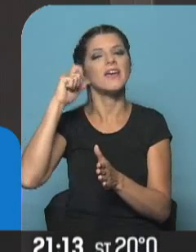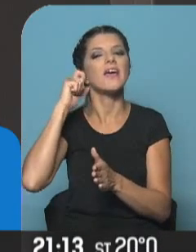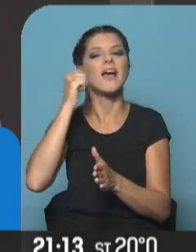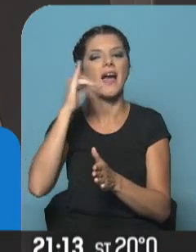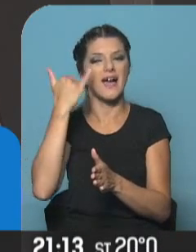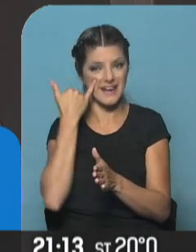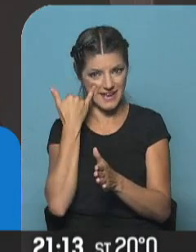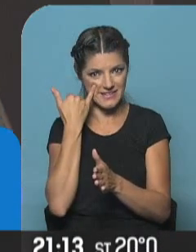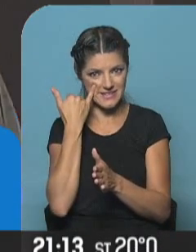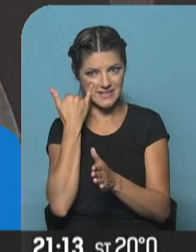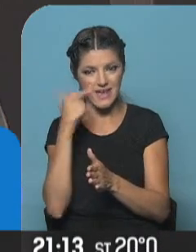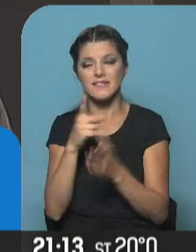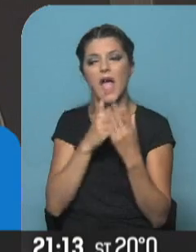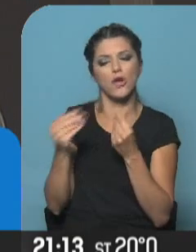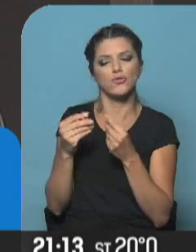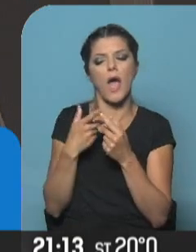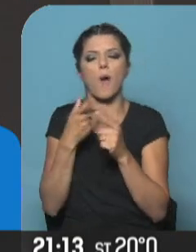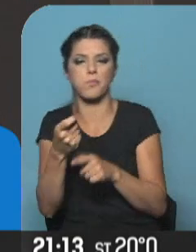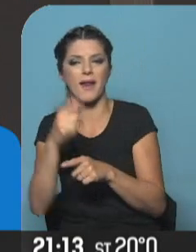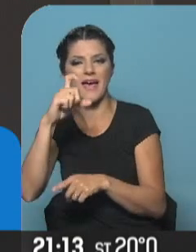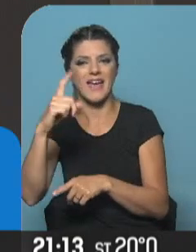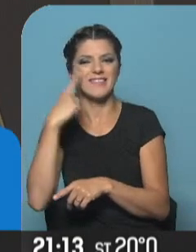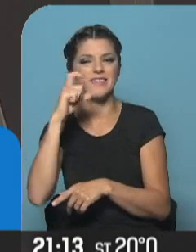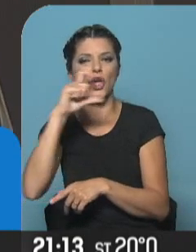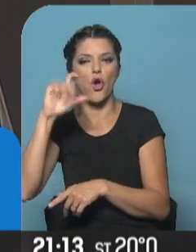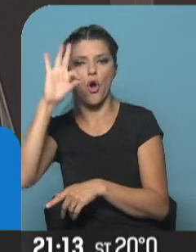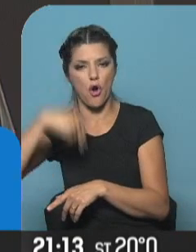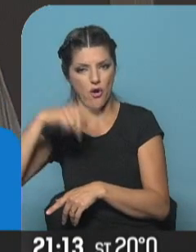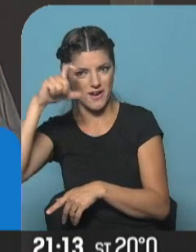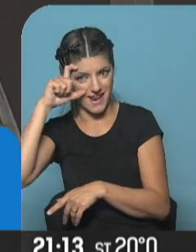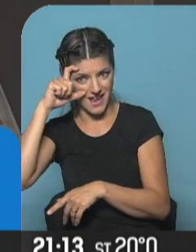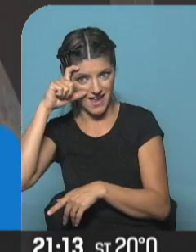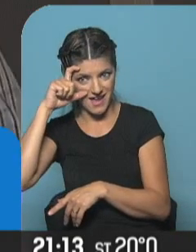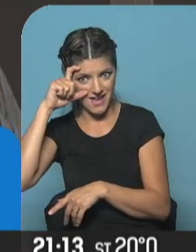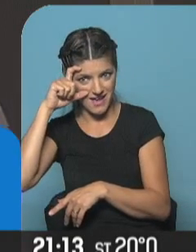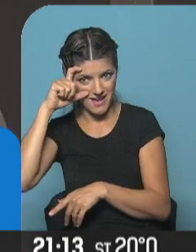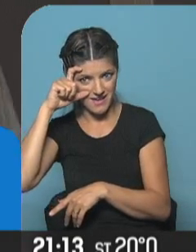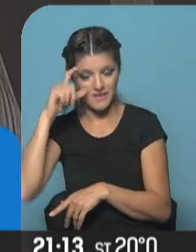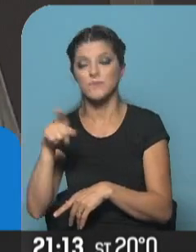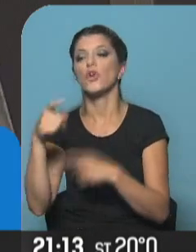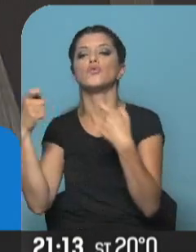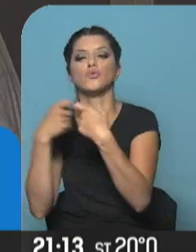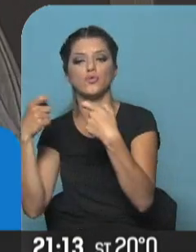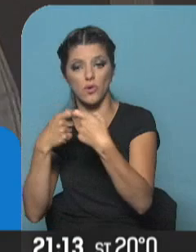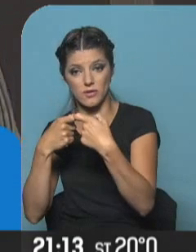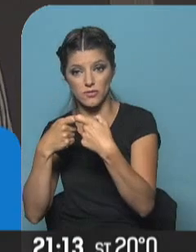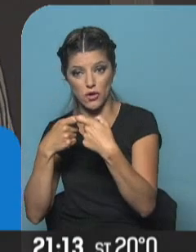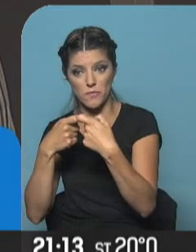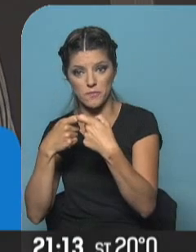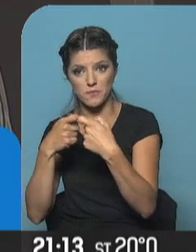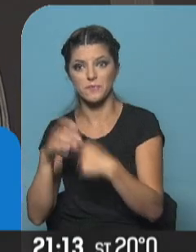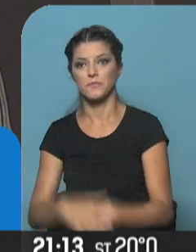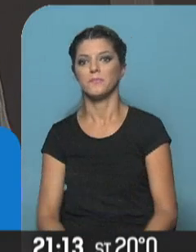fraudulenta de Chicone, que terminan autocomprándola, junto con su socio y testaferro, Van der Broele